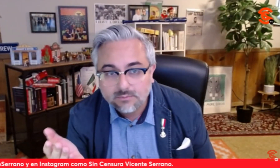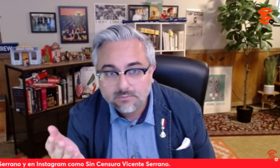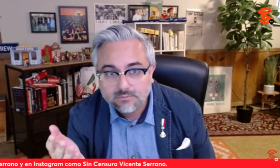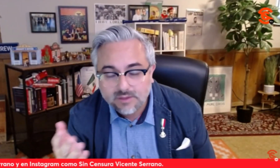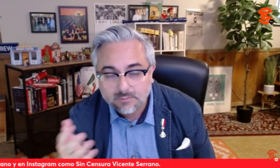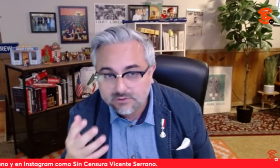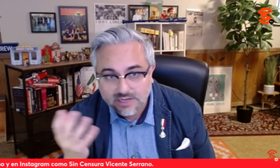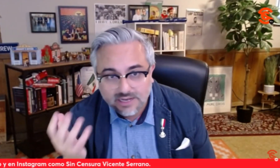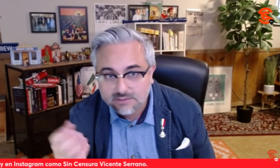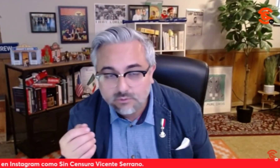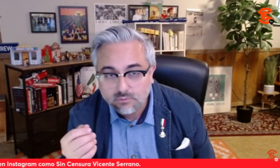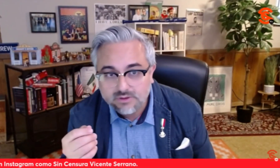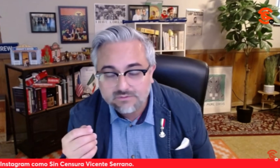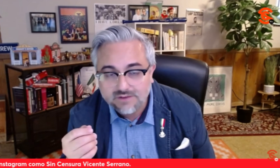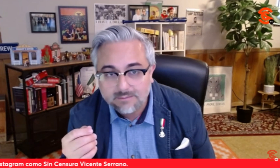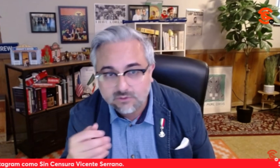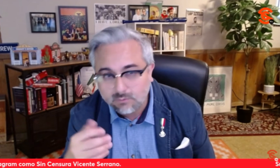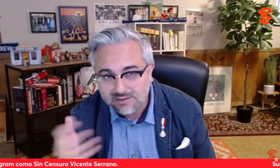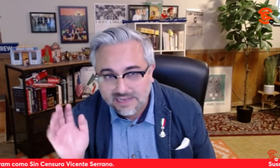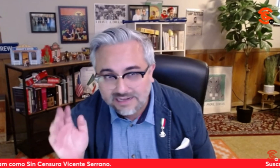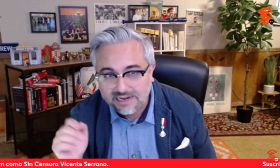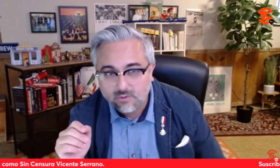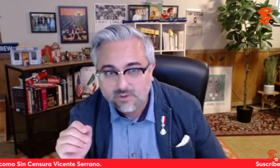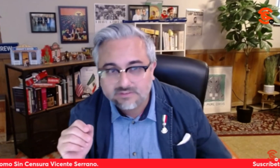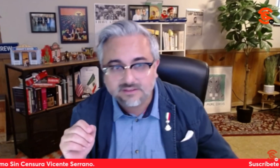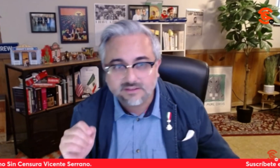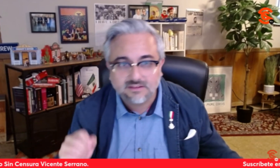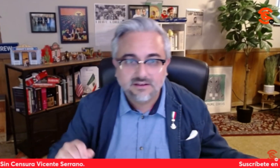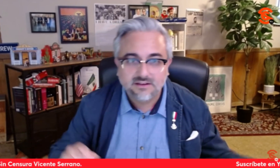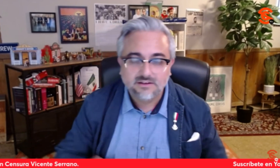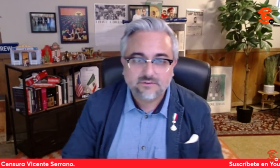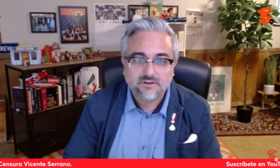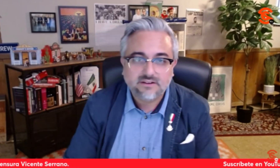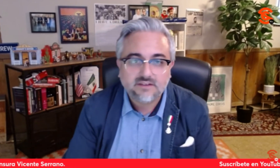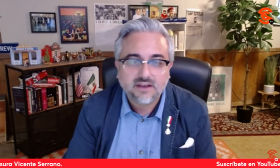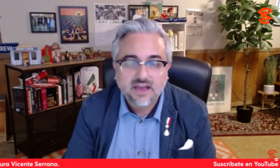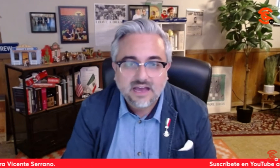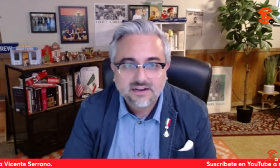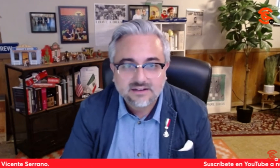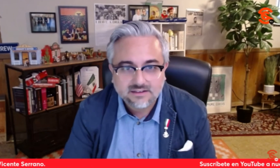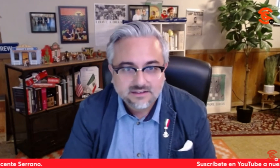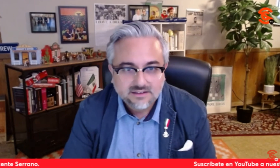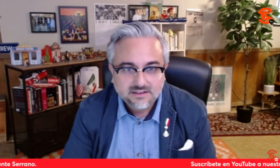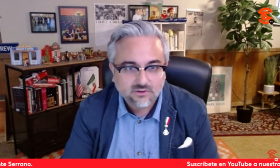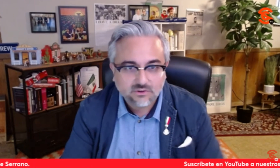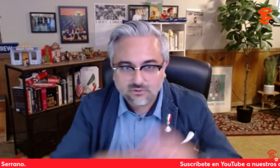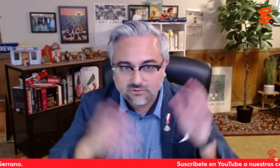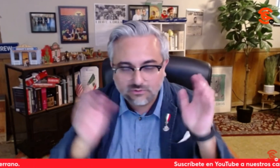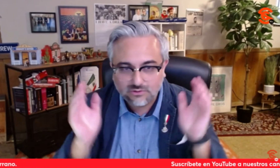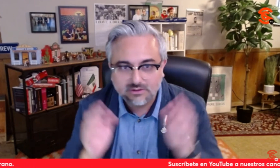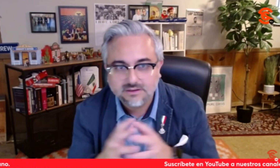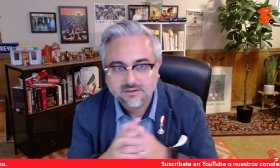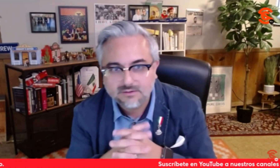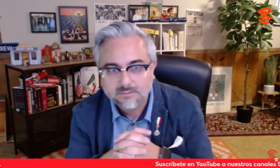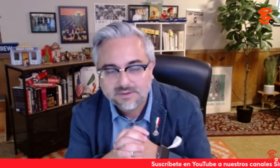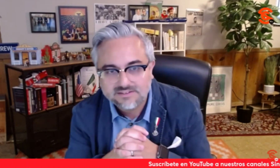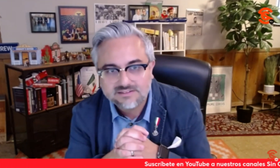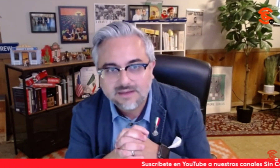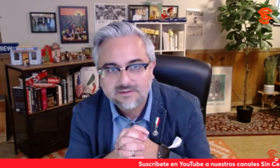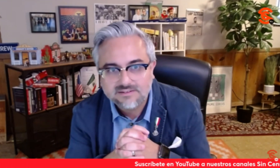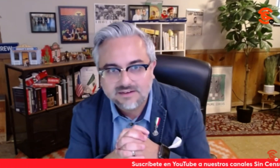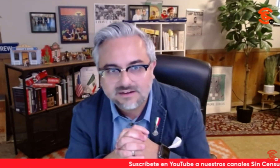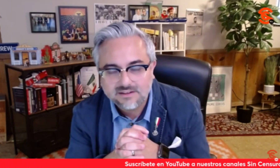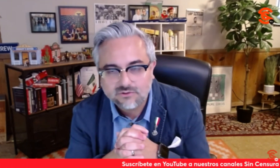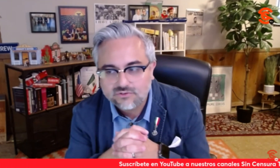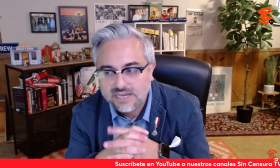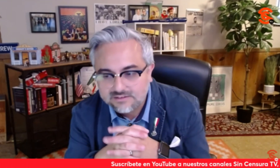por personajes muy, muy infames como el degenerado ese de Ferriz Hijar y otros